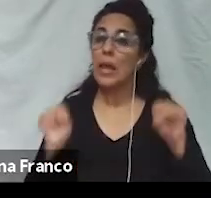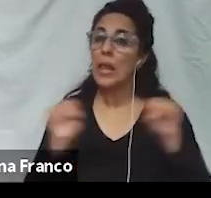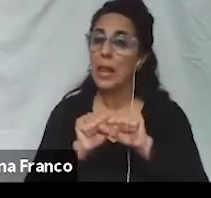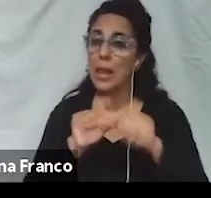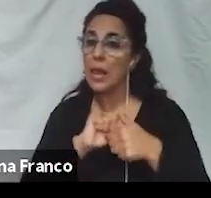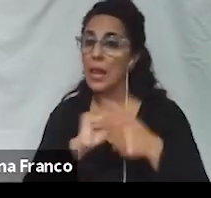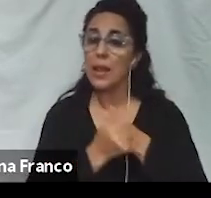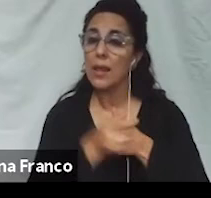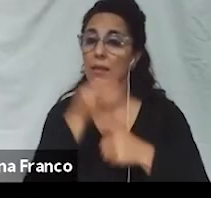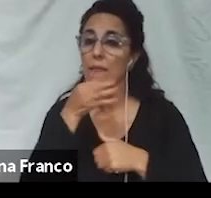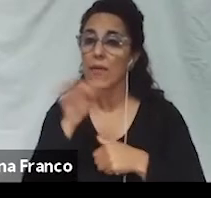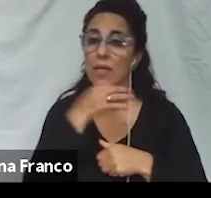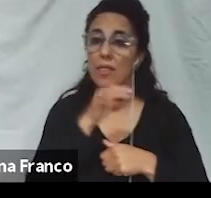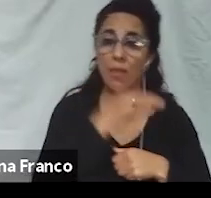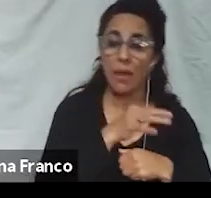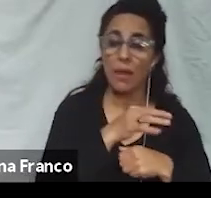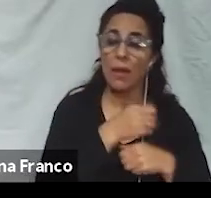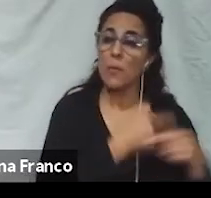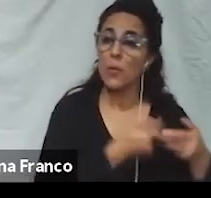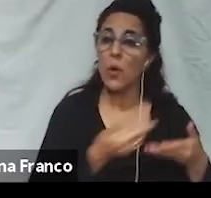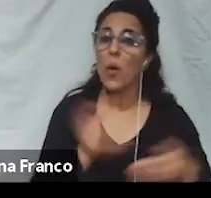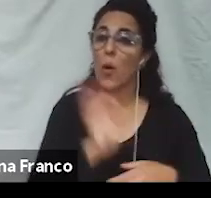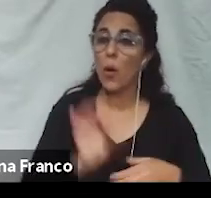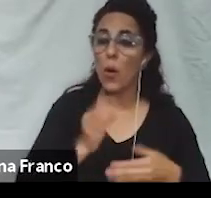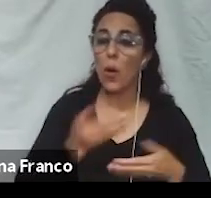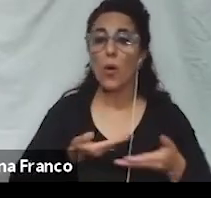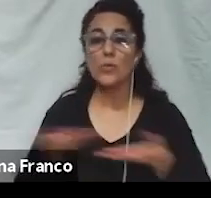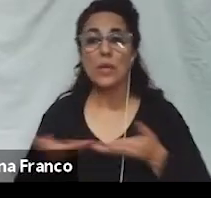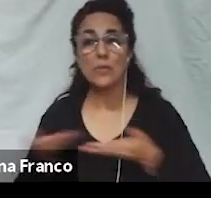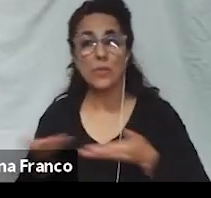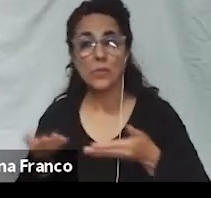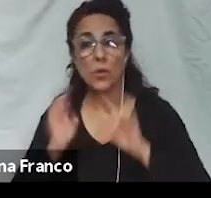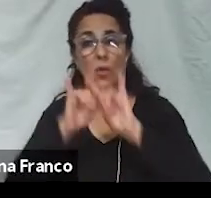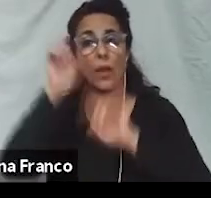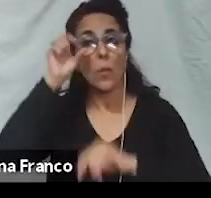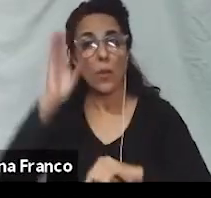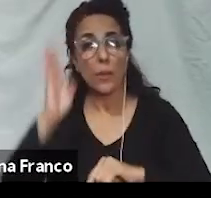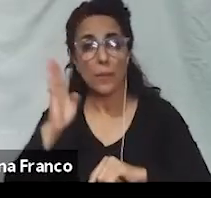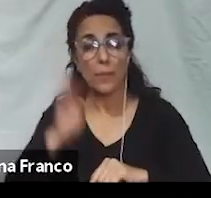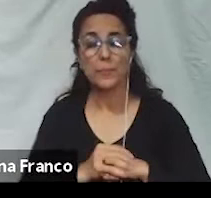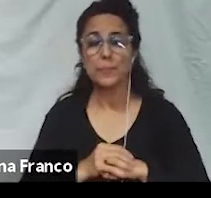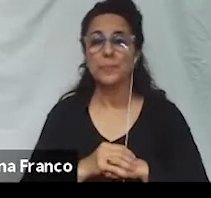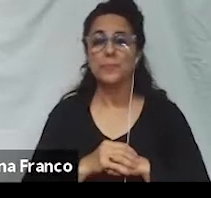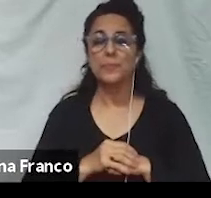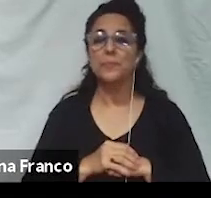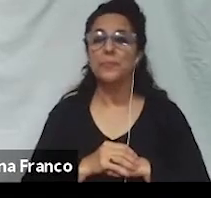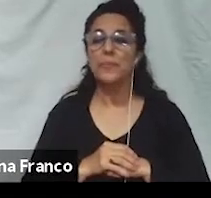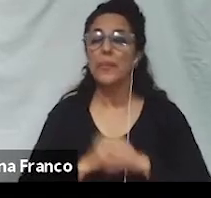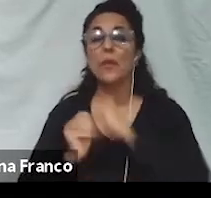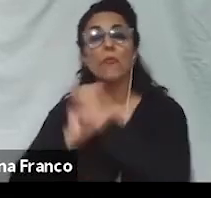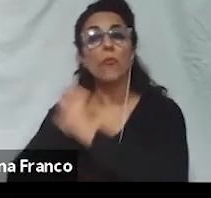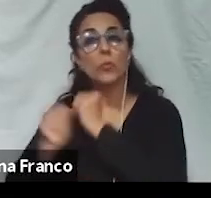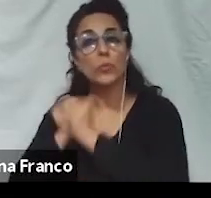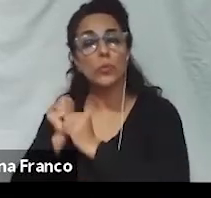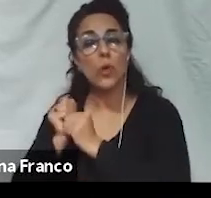línea, su funcionalidad sería vender productos o vender servicios a personas que visitan el sitio web. Y si